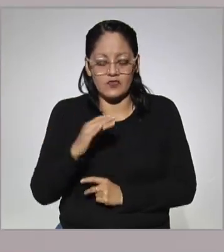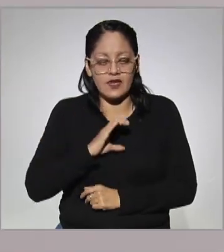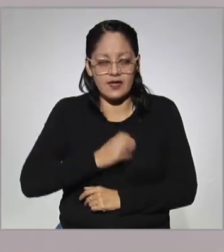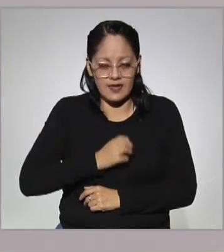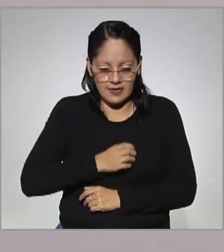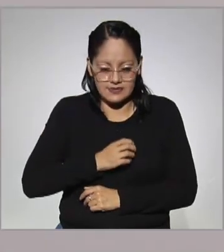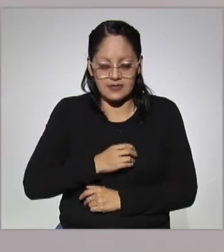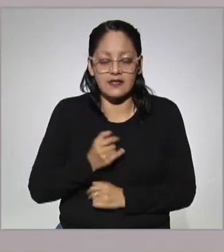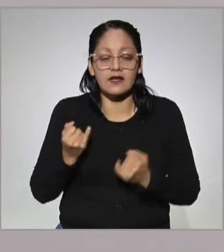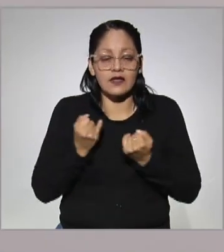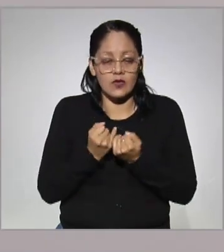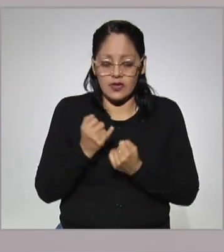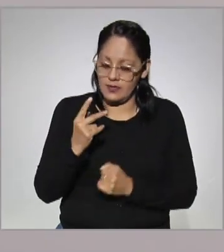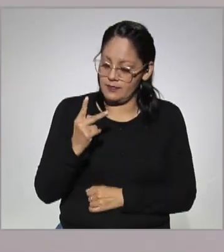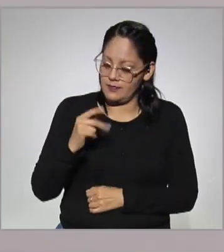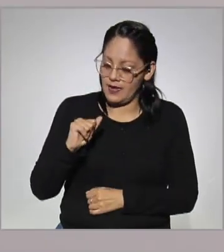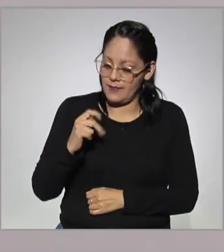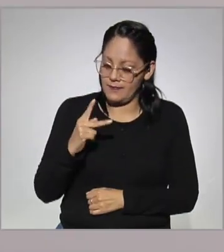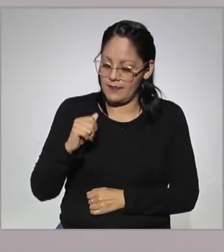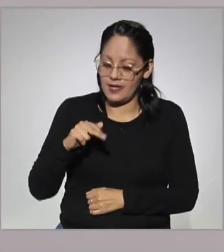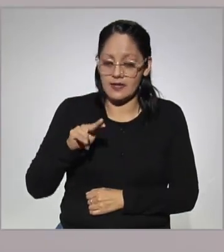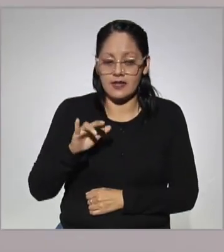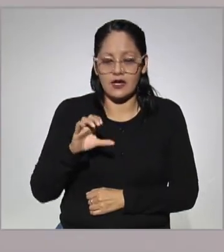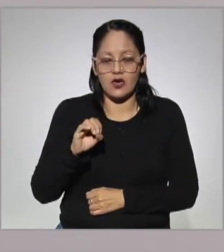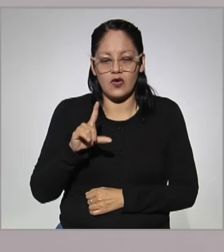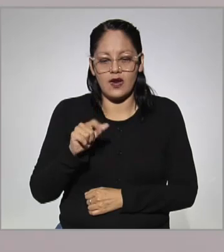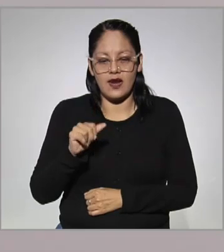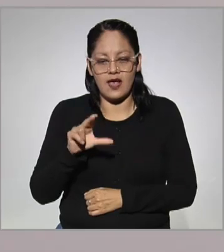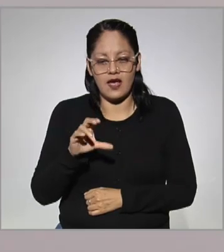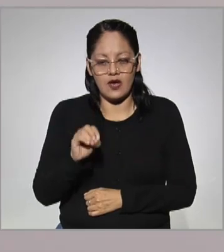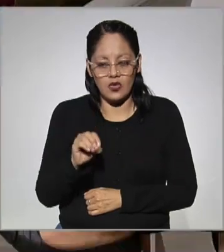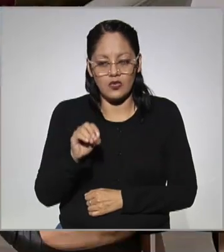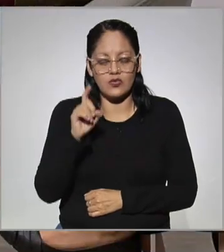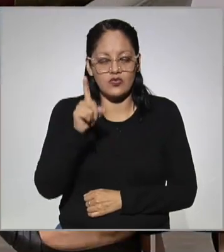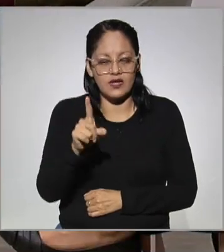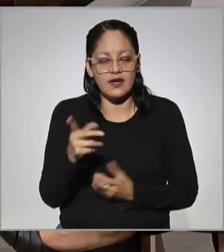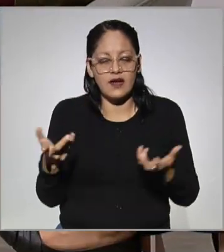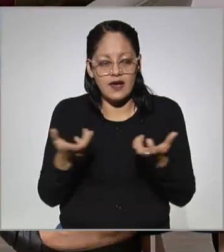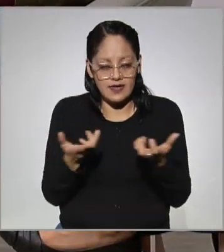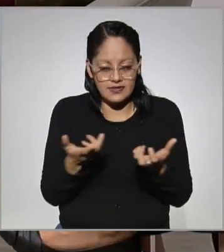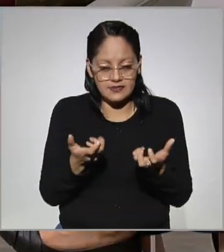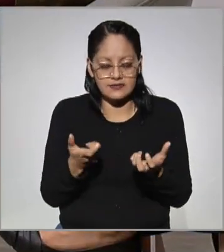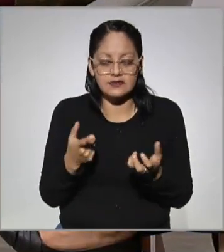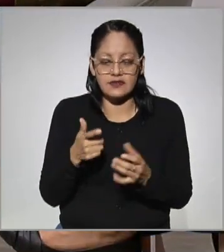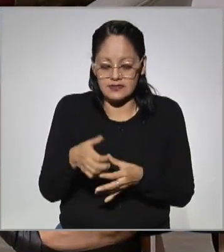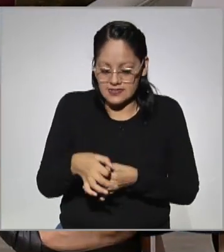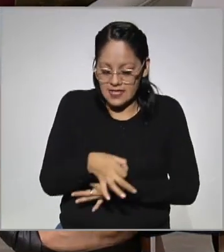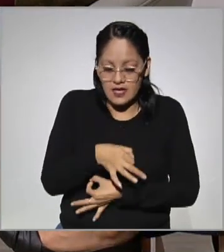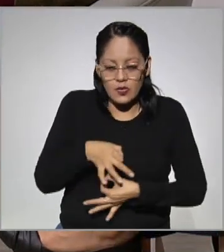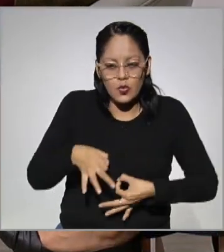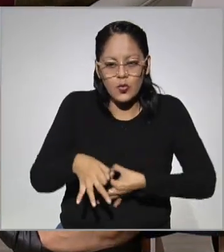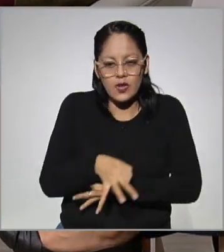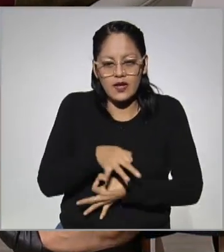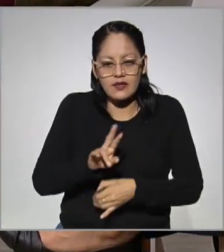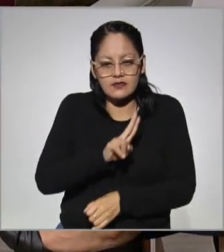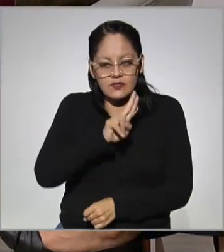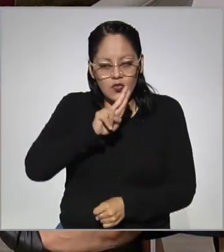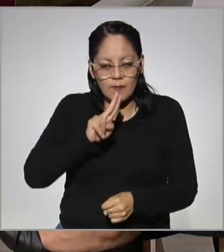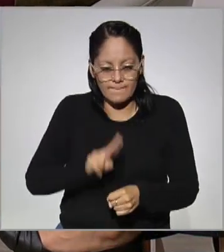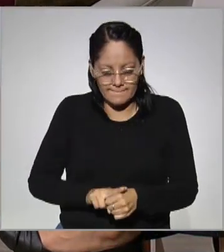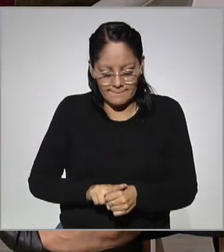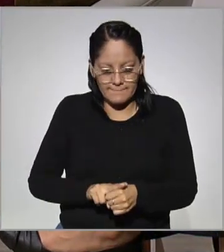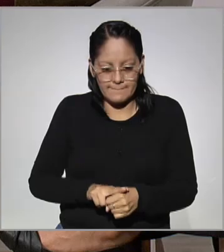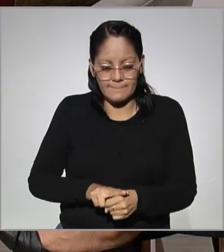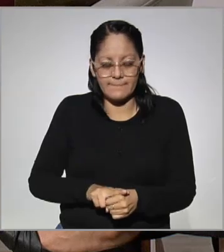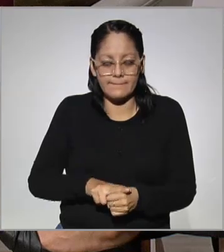el Papa Nicolau fue hecho hace muchísimos años, precisamente pensando en las lesiones o en las células anormales que nos pueden llevar a un cáncer, y más